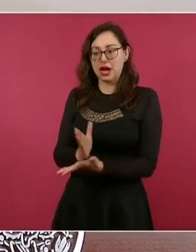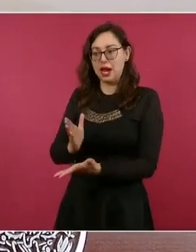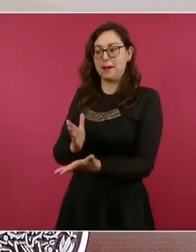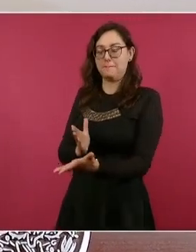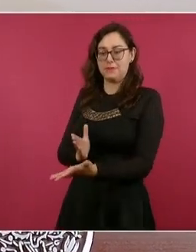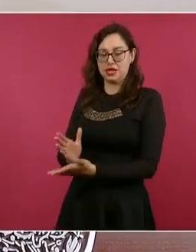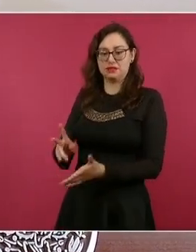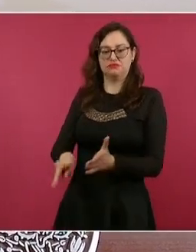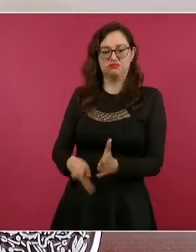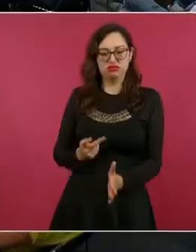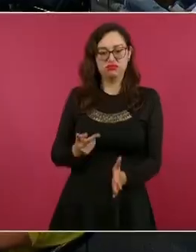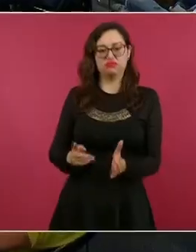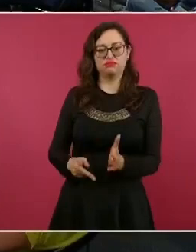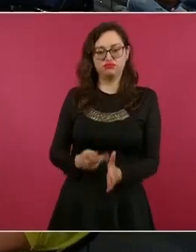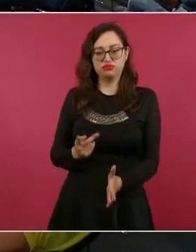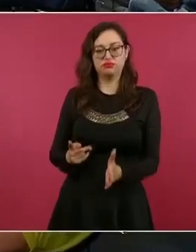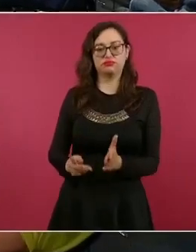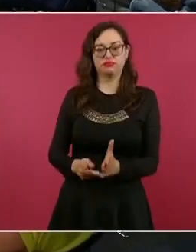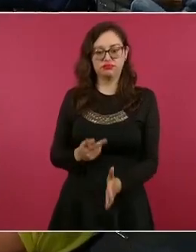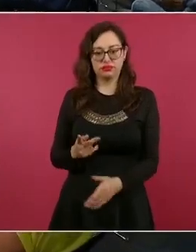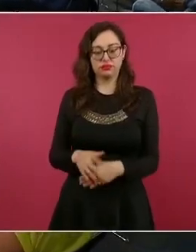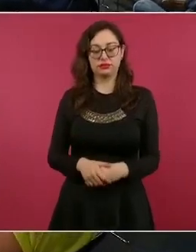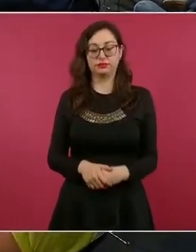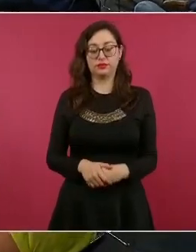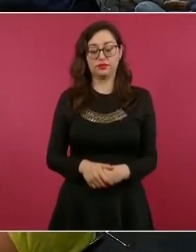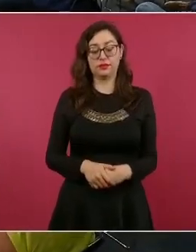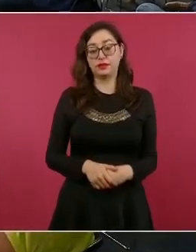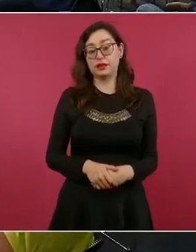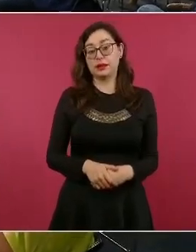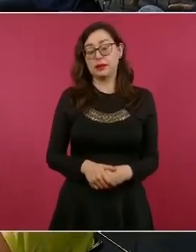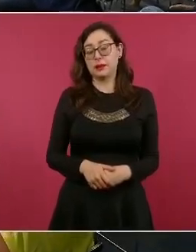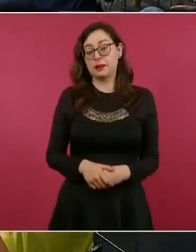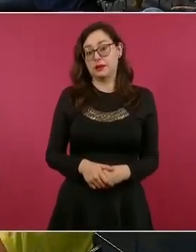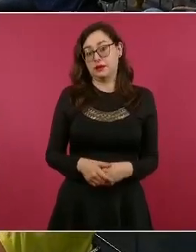anteriores, sobre todo en el gobierno de Calderón.